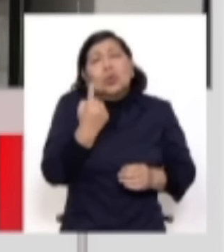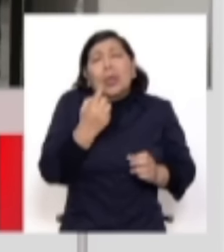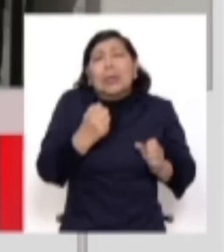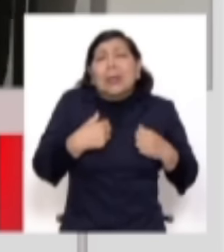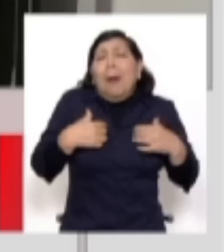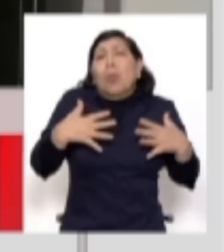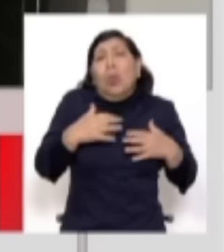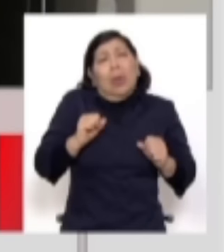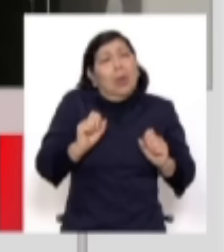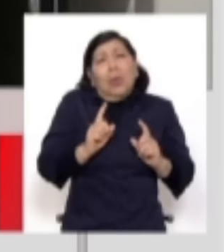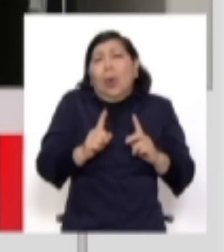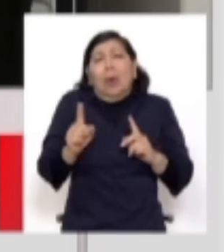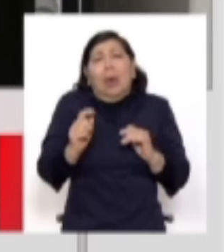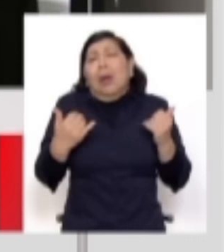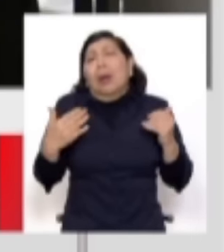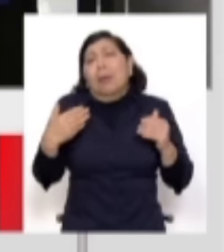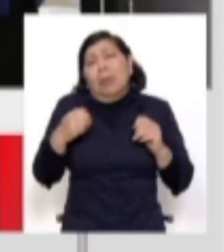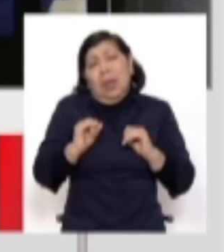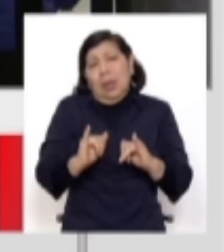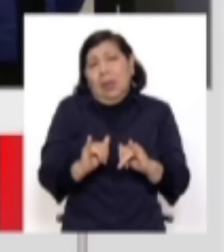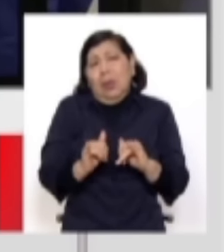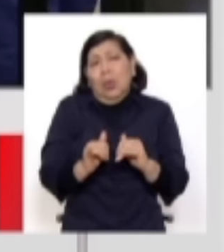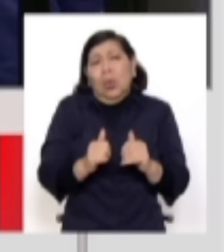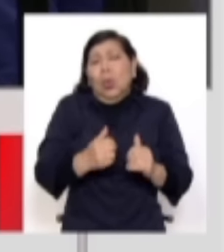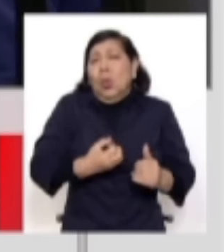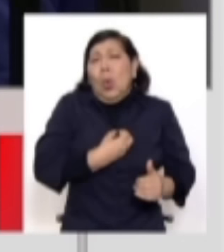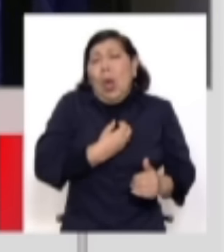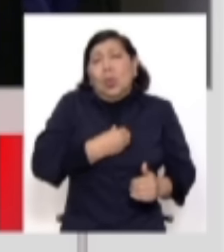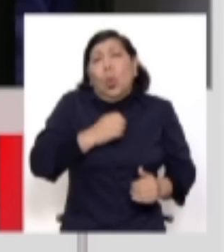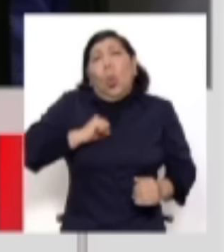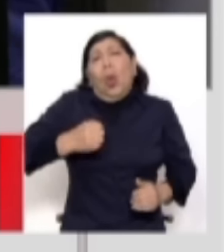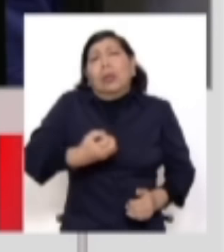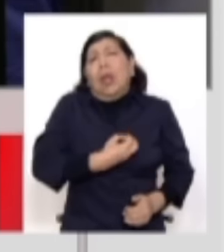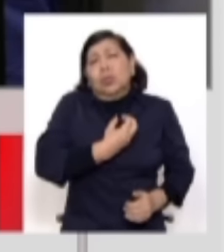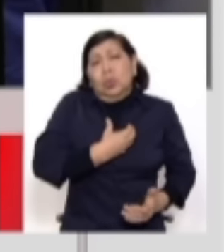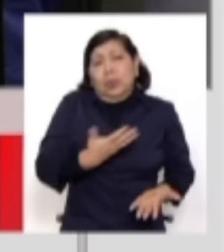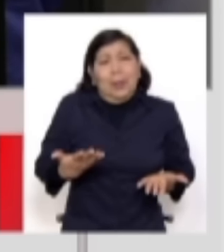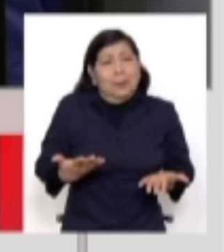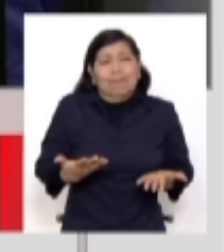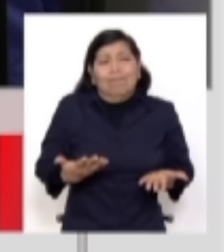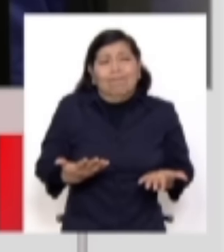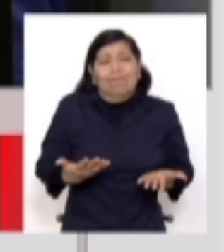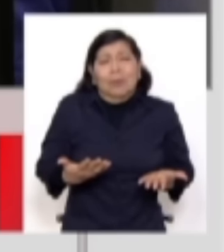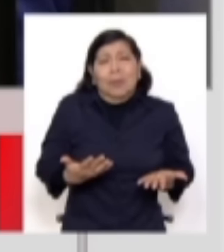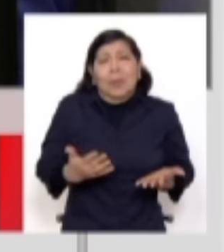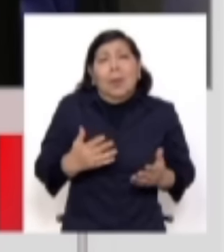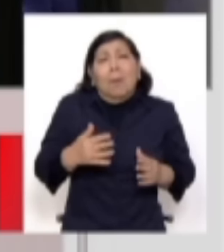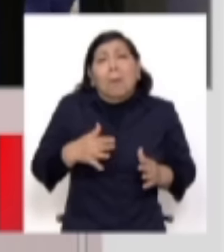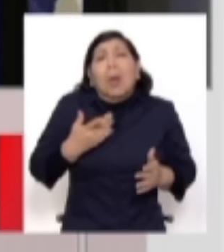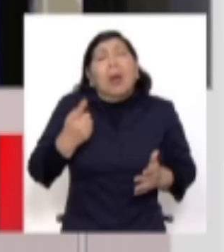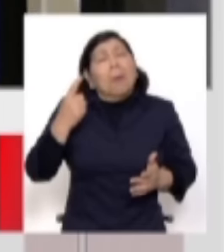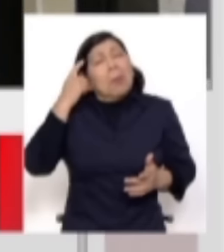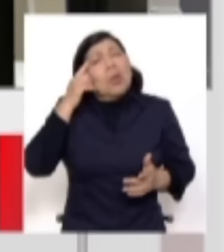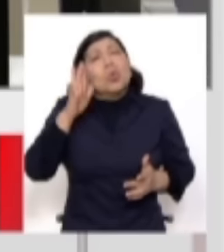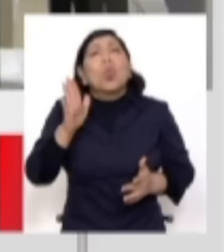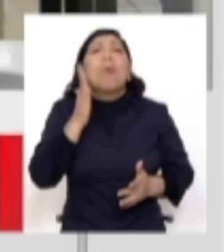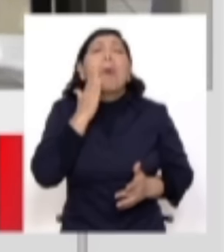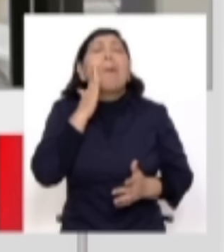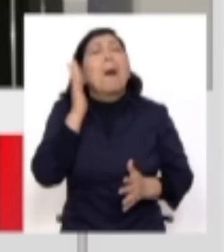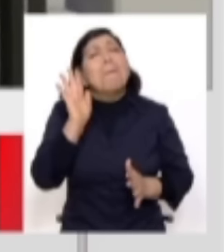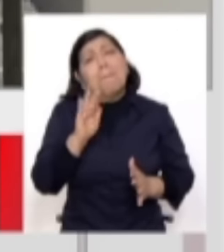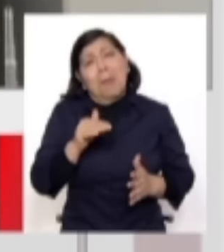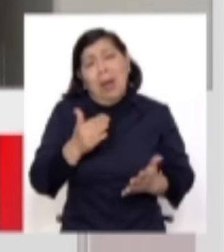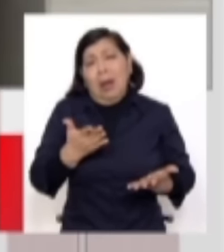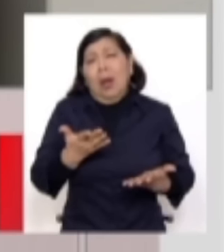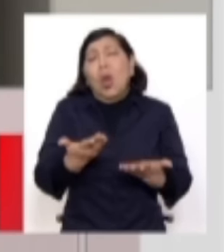solo y ya no quiere quedarse solo. Mi hijito está súper, súper asustado, más que todo por lo que me haya podido pasar a mí que de lo que